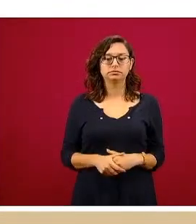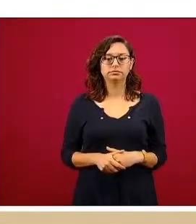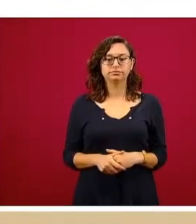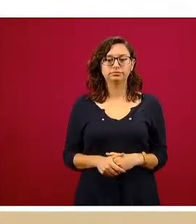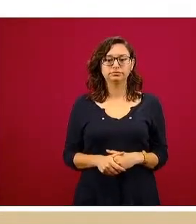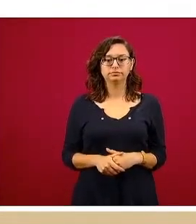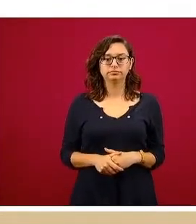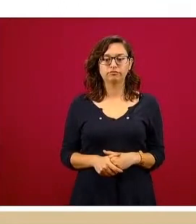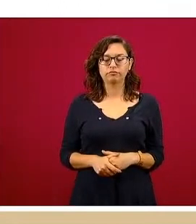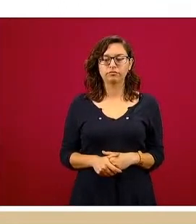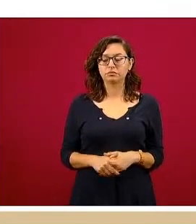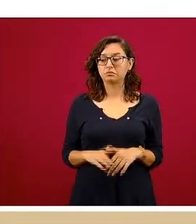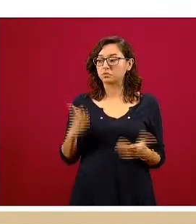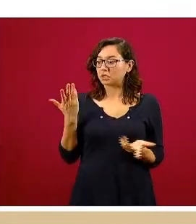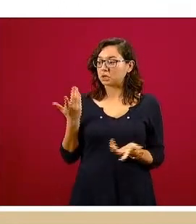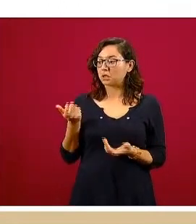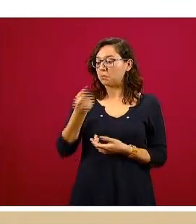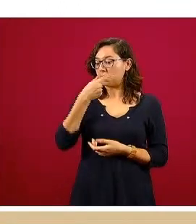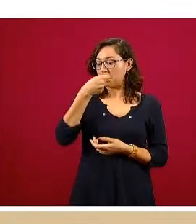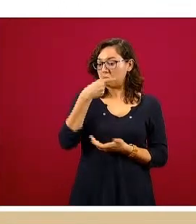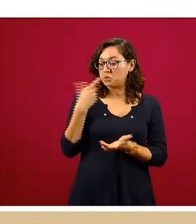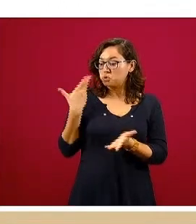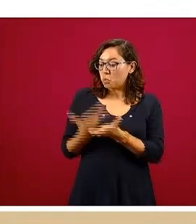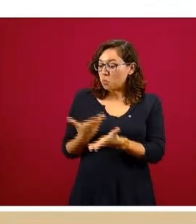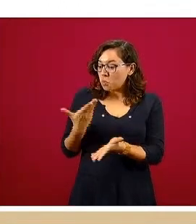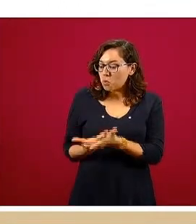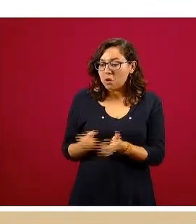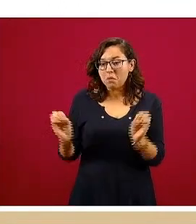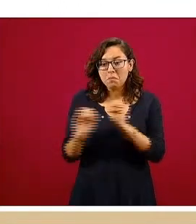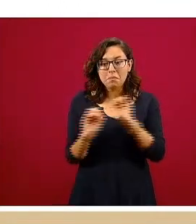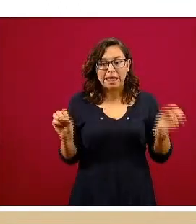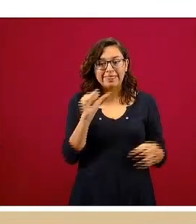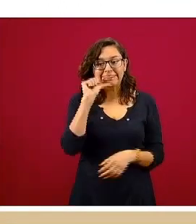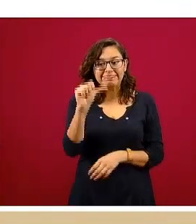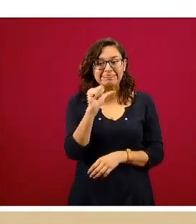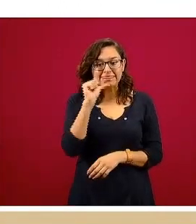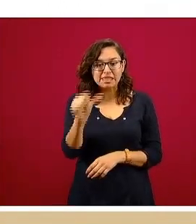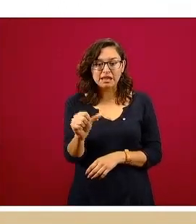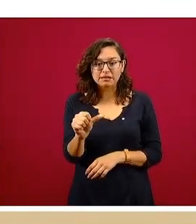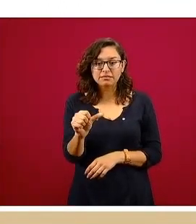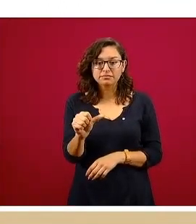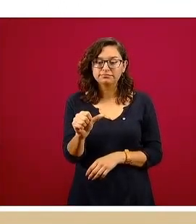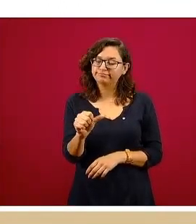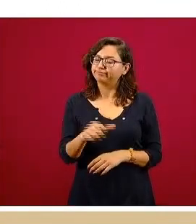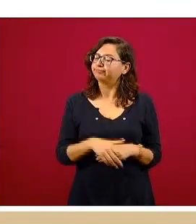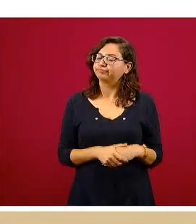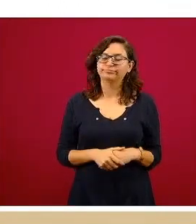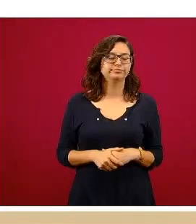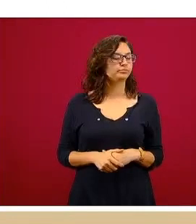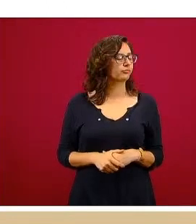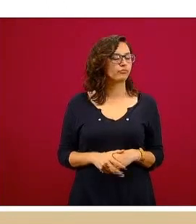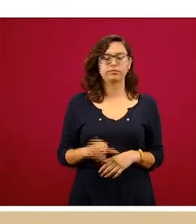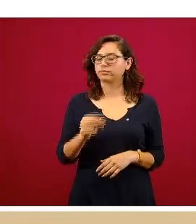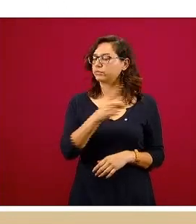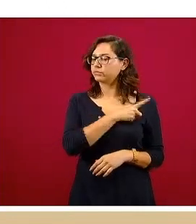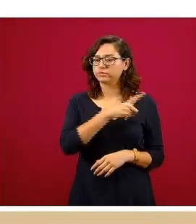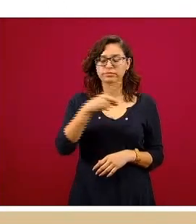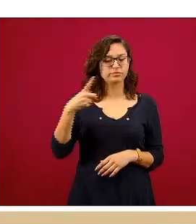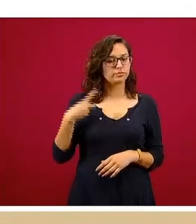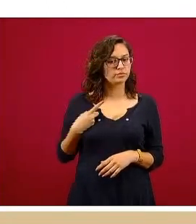Usar medicamentos sin evidencia no debe de ser hoy en día.